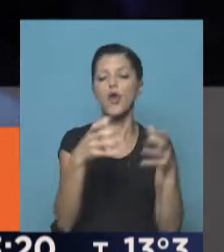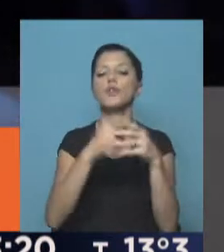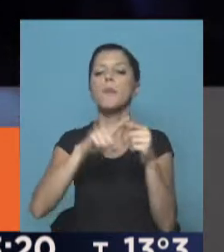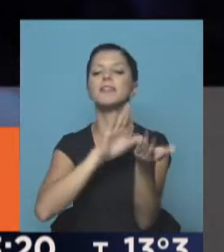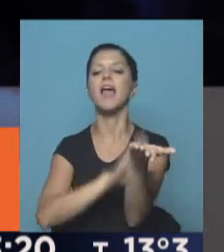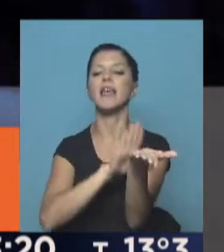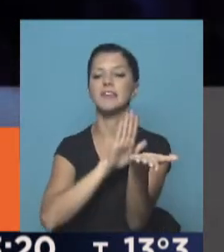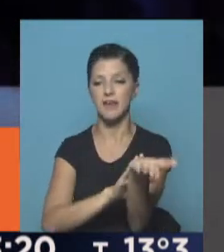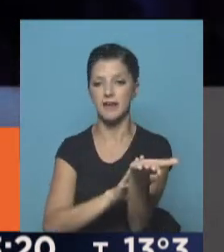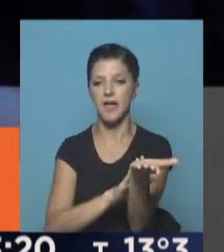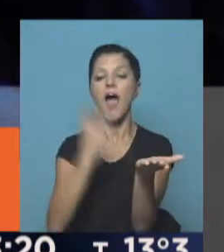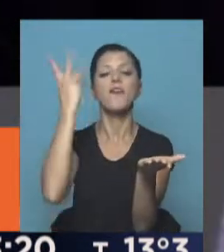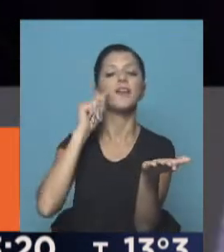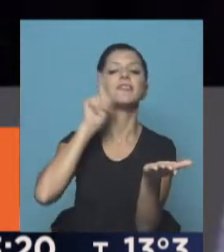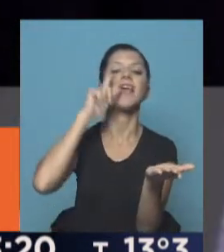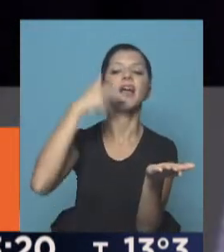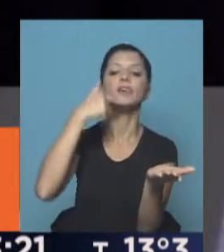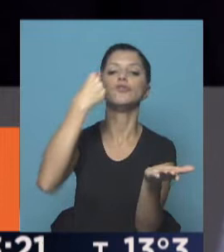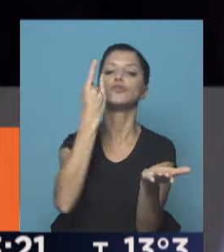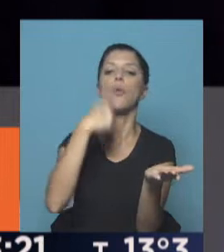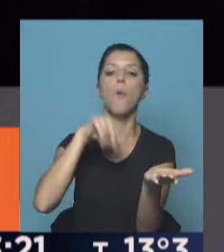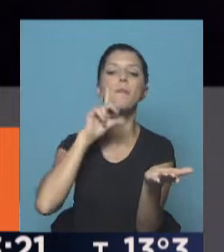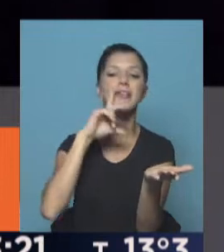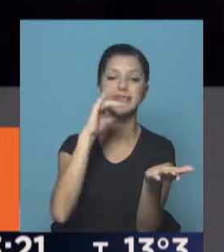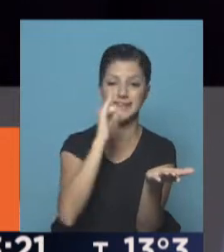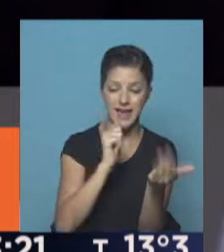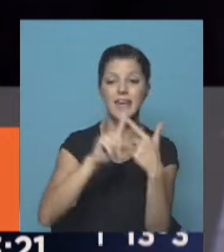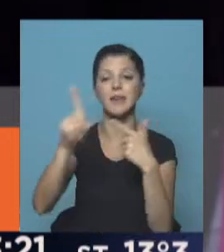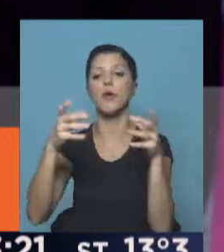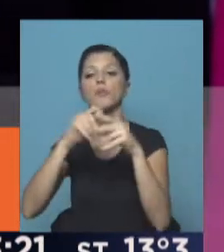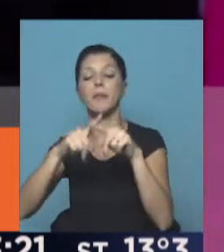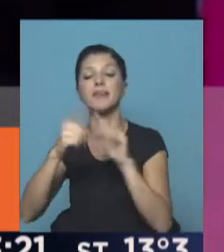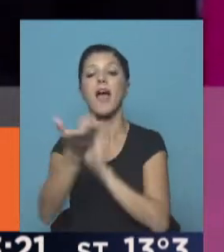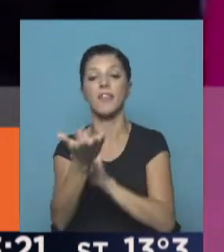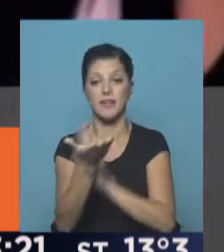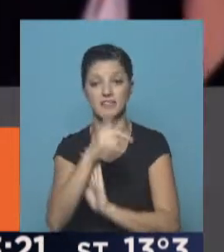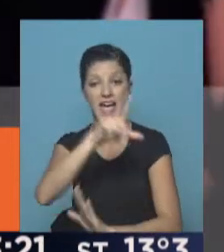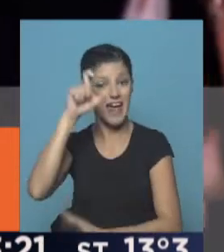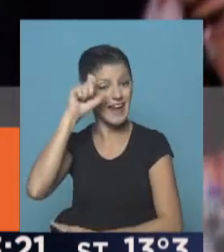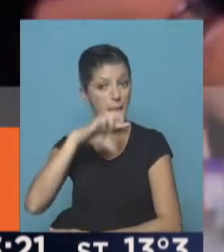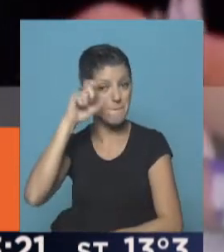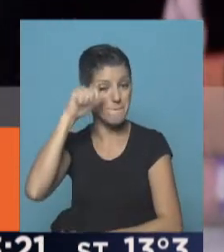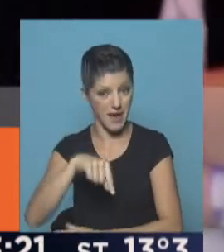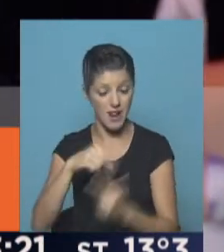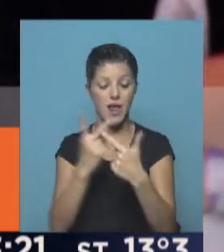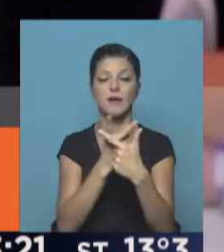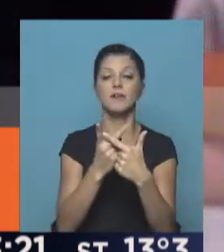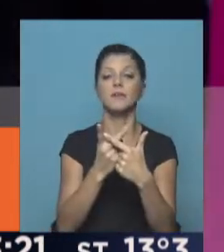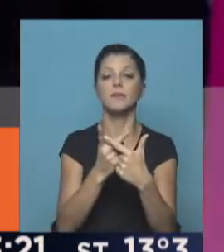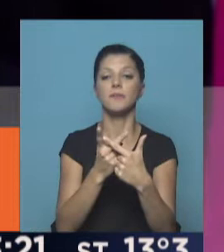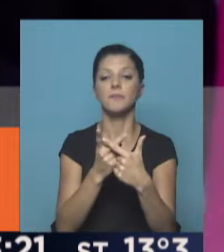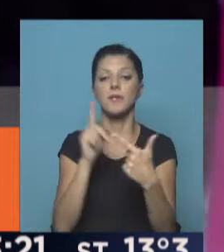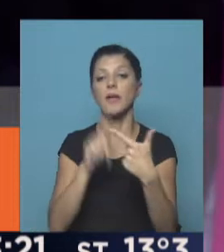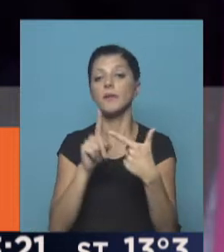Francia Insumisa, de Jean-Luc Mélenchon, y desde la ultraderecha, la del Frente Nacional de Marine Le Pen, que significativamente y